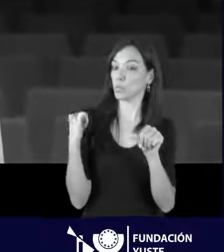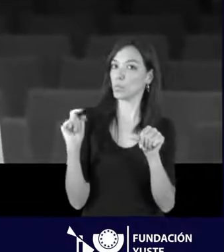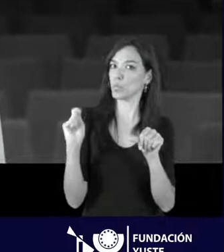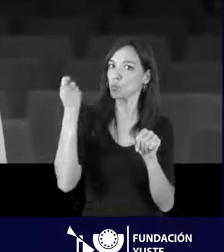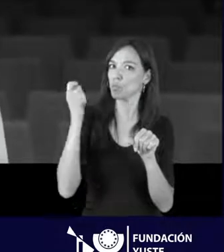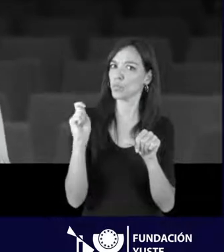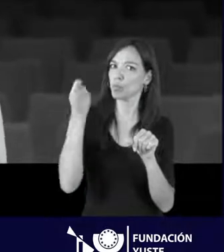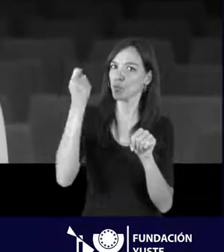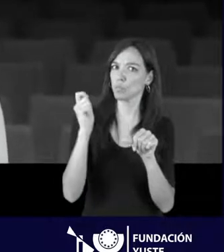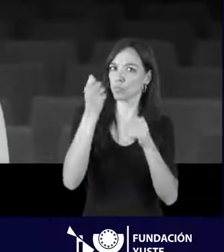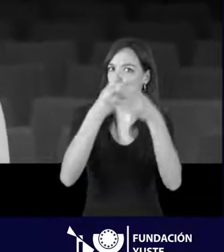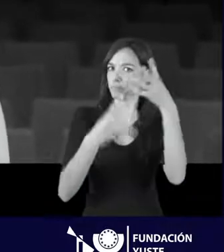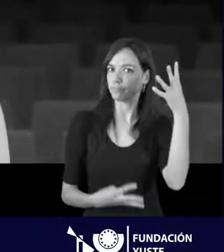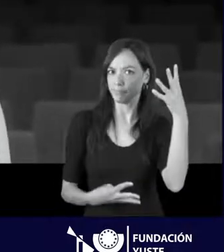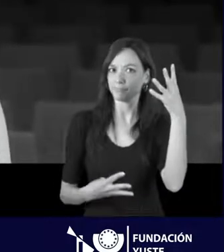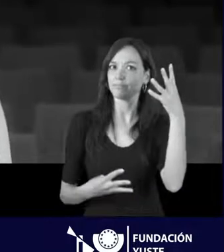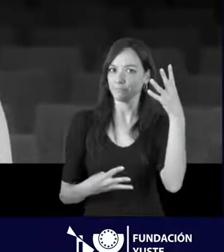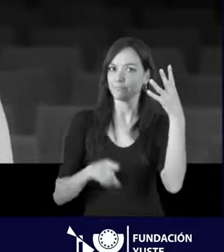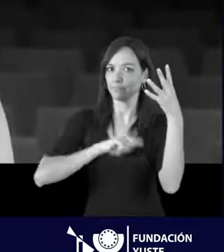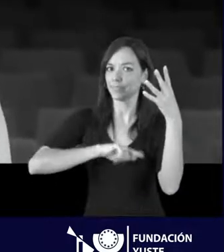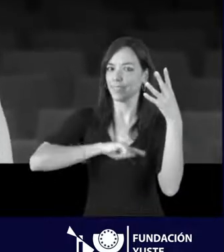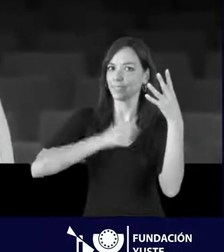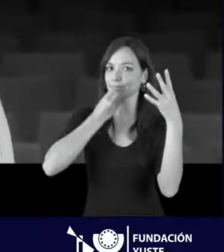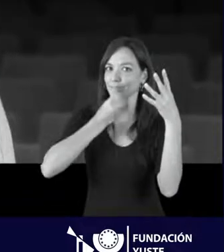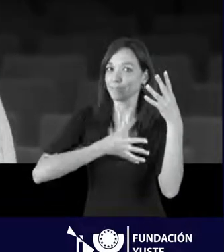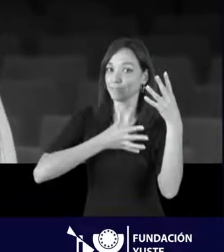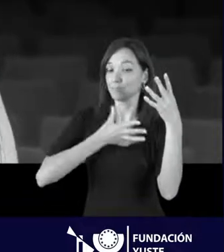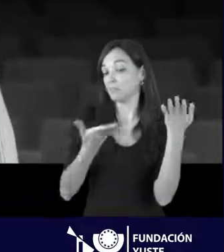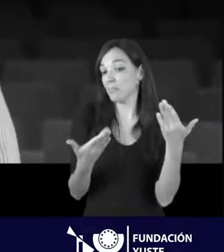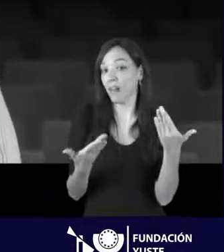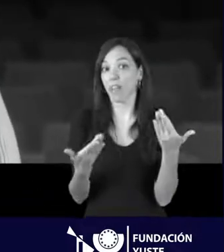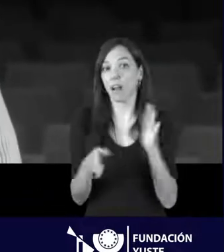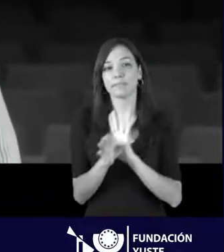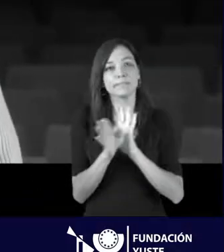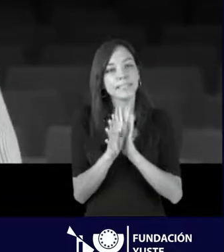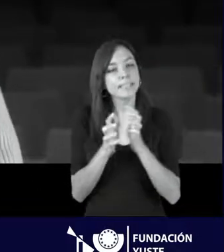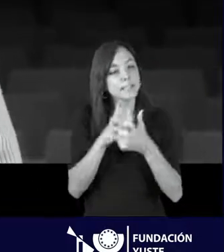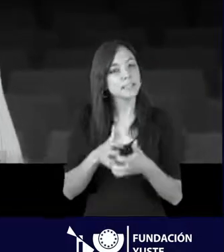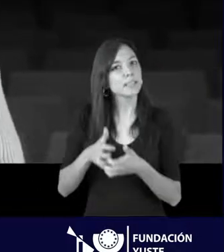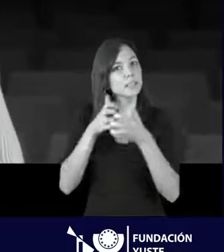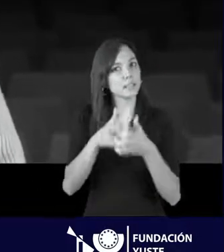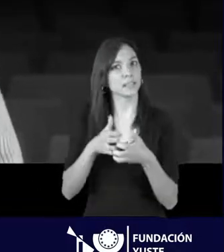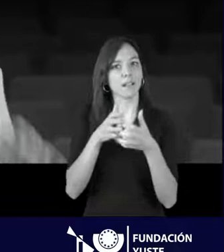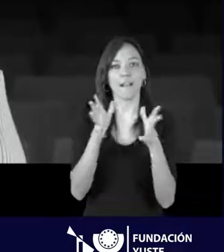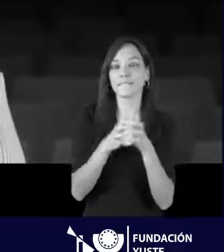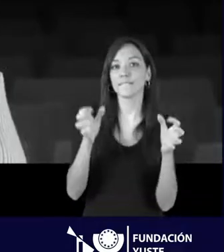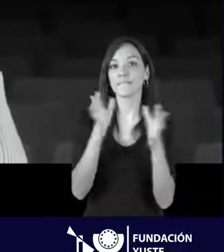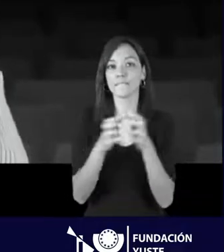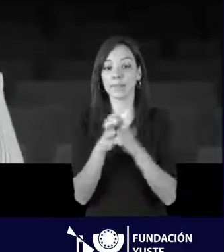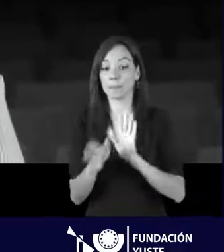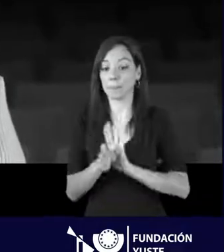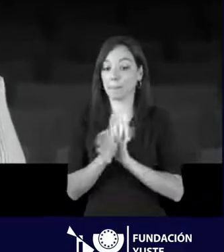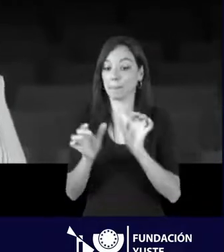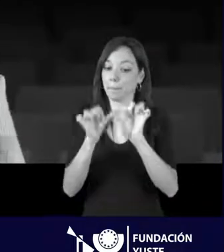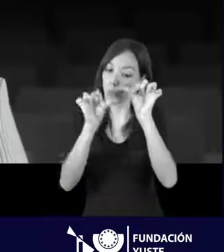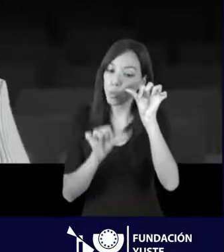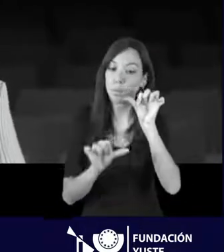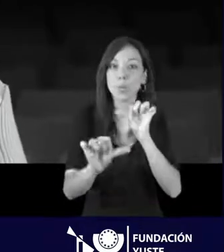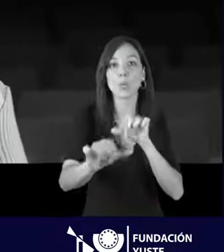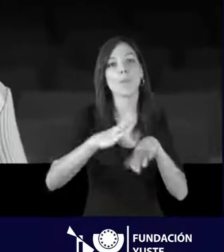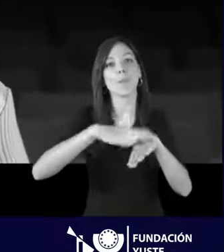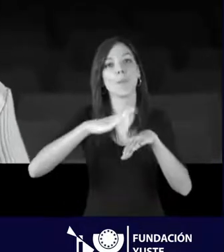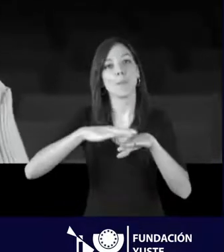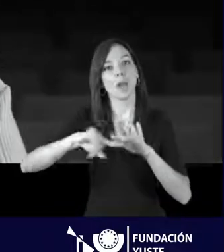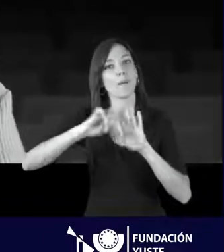por lo que lo que hemos conseguido no y y nada y seguir con mucha lucha Y